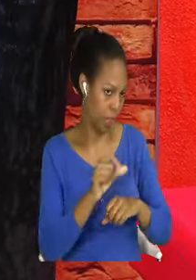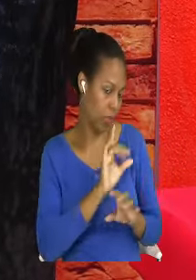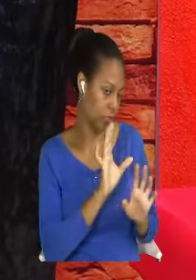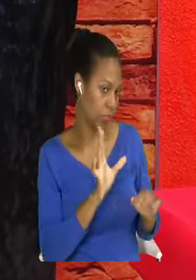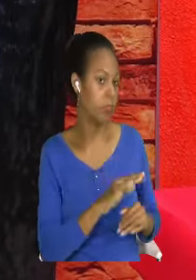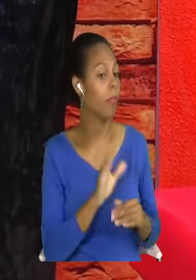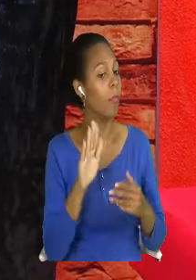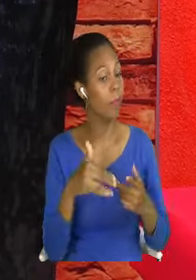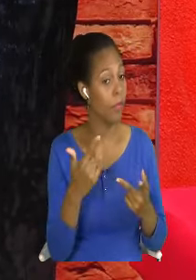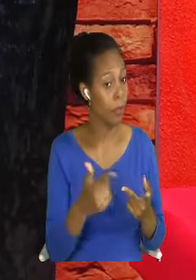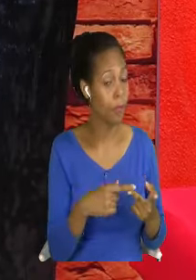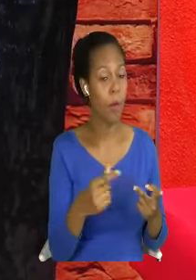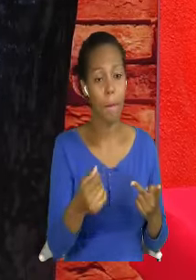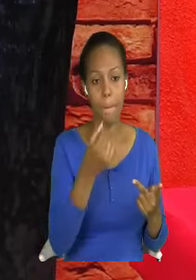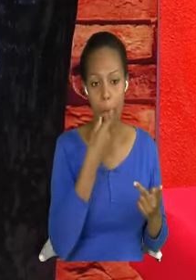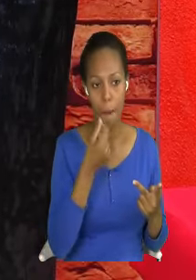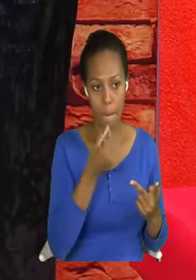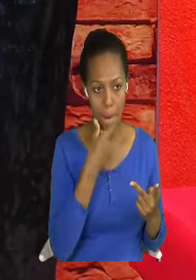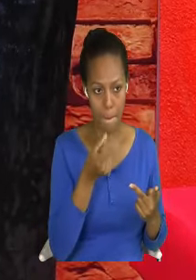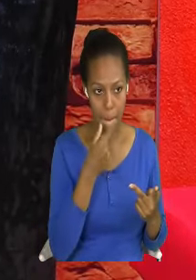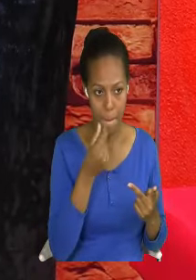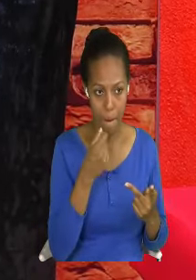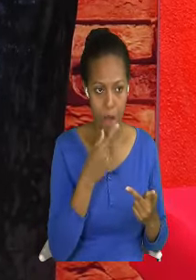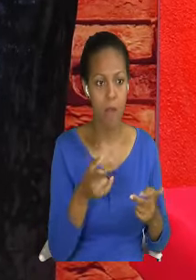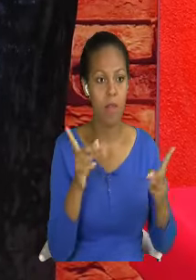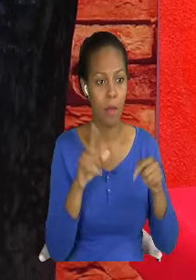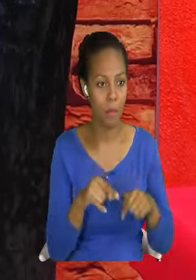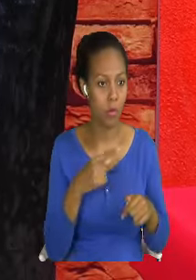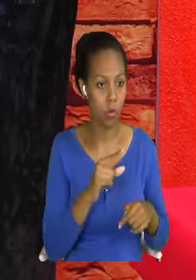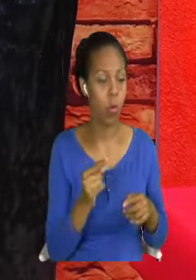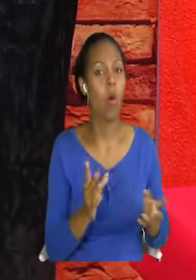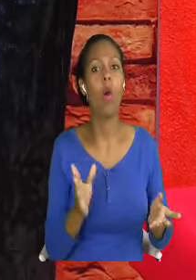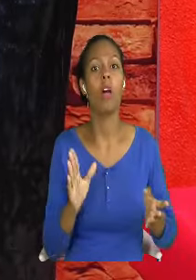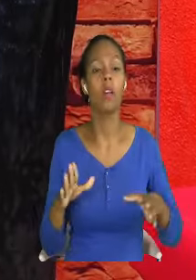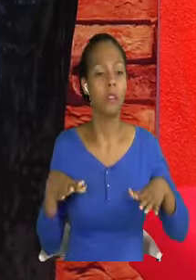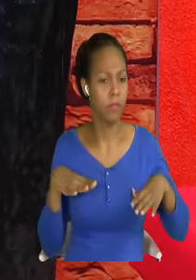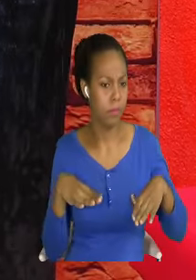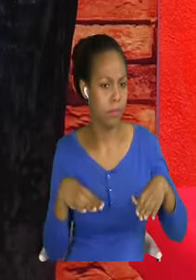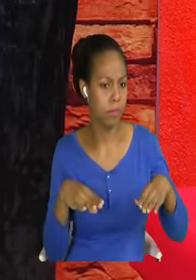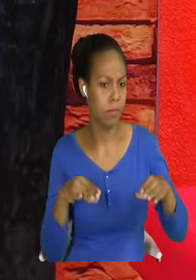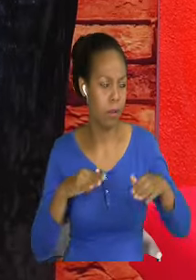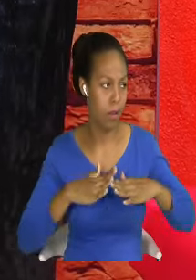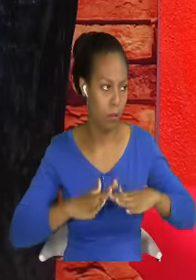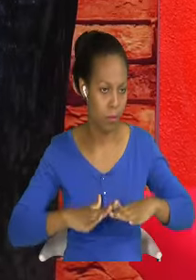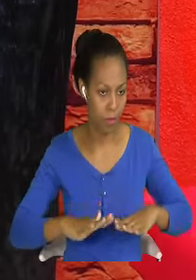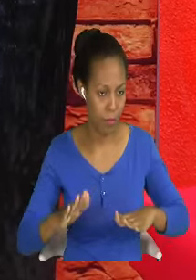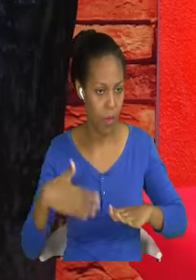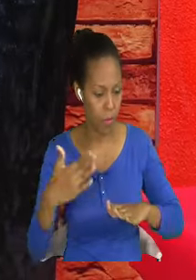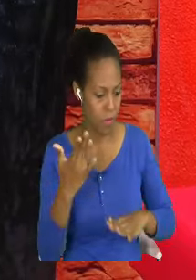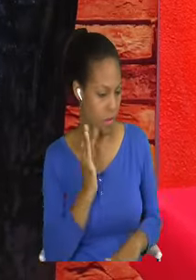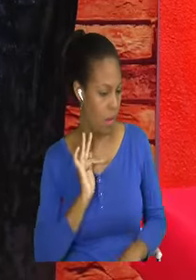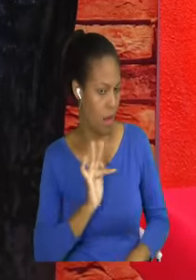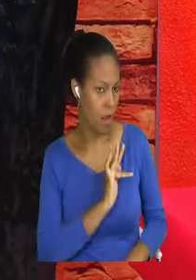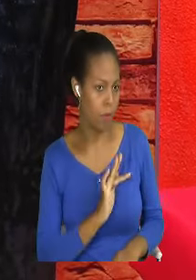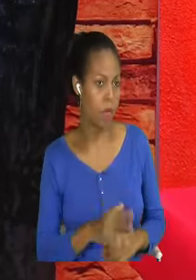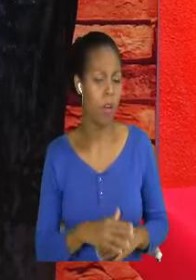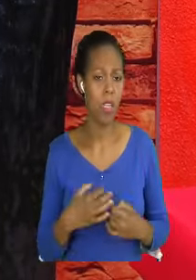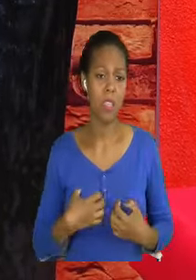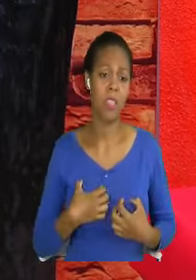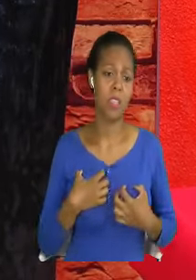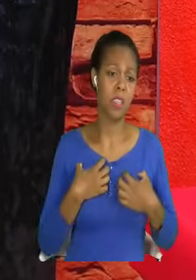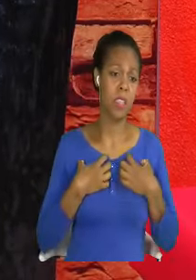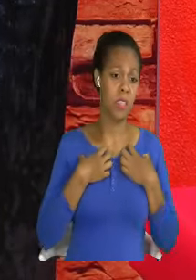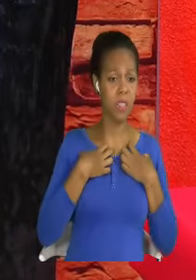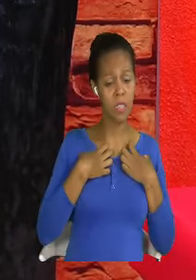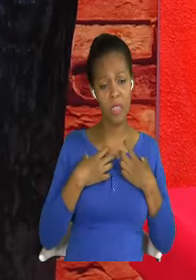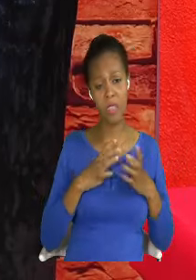después del procedimiento y hacer unos posoperatorios. ¿Qué les digo yo a las pacientes? No hay que tener miedo a una lipólisis láser, sino